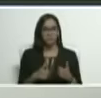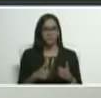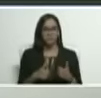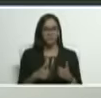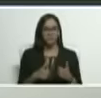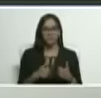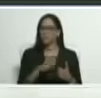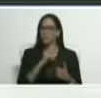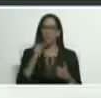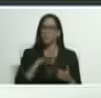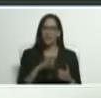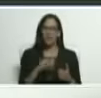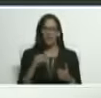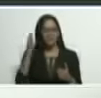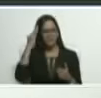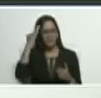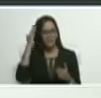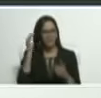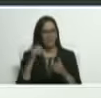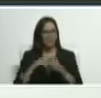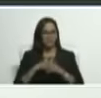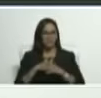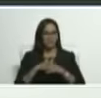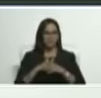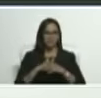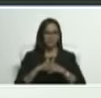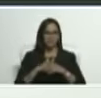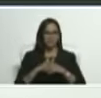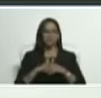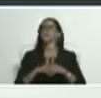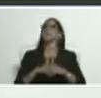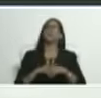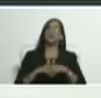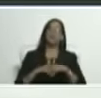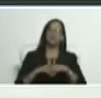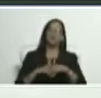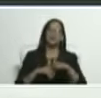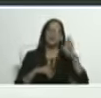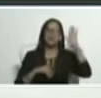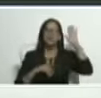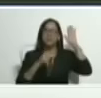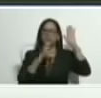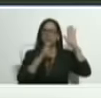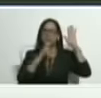No estaban enterados, ¿verdad? Levanten la mano los que no estaban enterados del chisme.